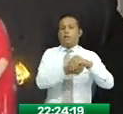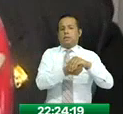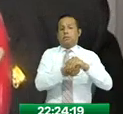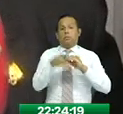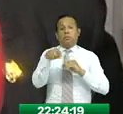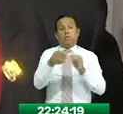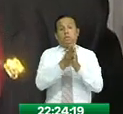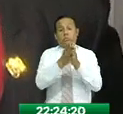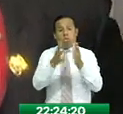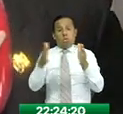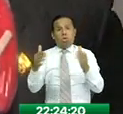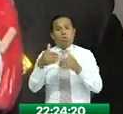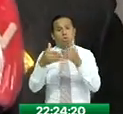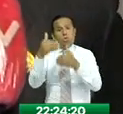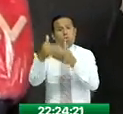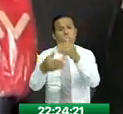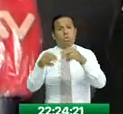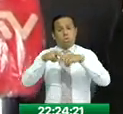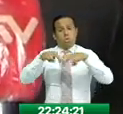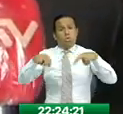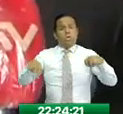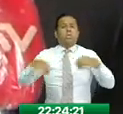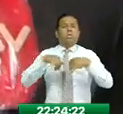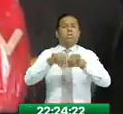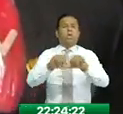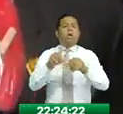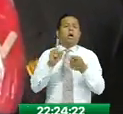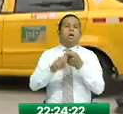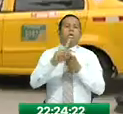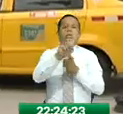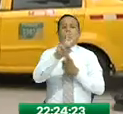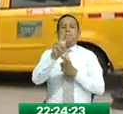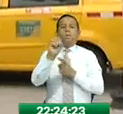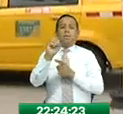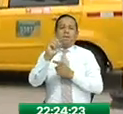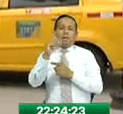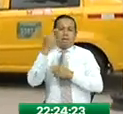instrucción por los 120 días que se ha abierto la misma. Informó Roselena Vázquez.